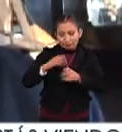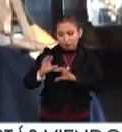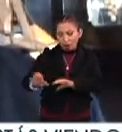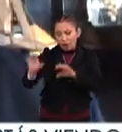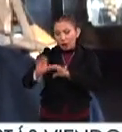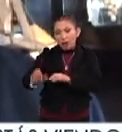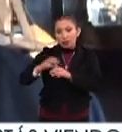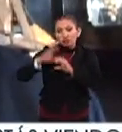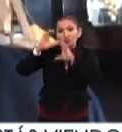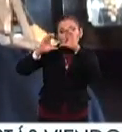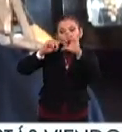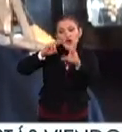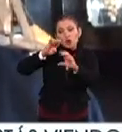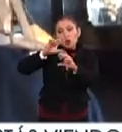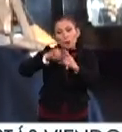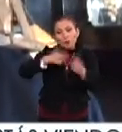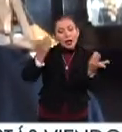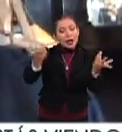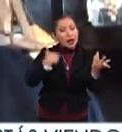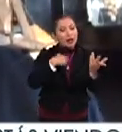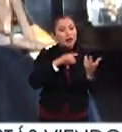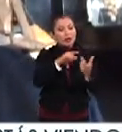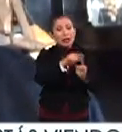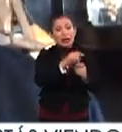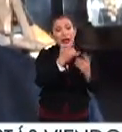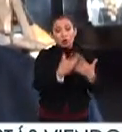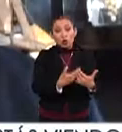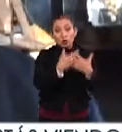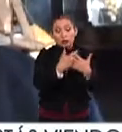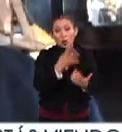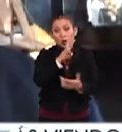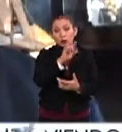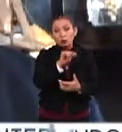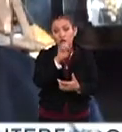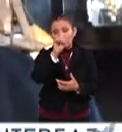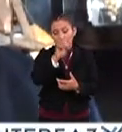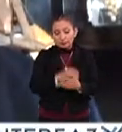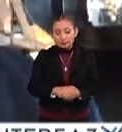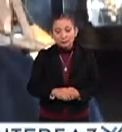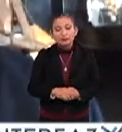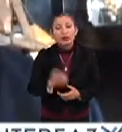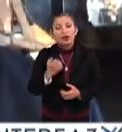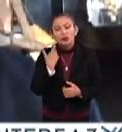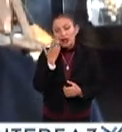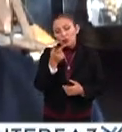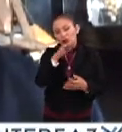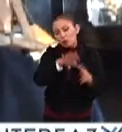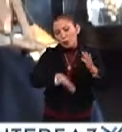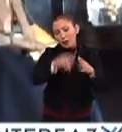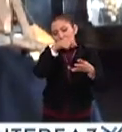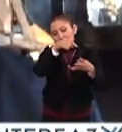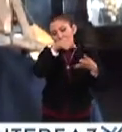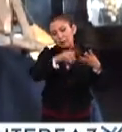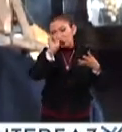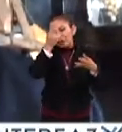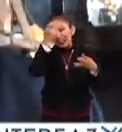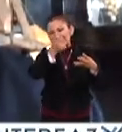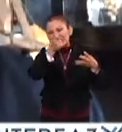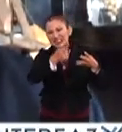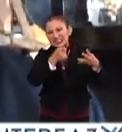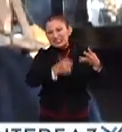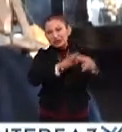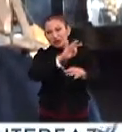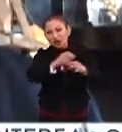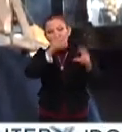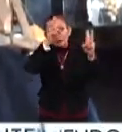computación en la nube, el Internet de las cosas y la industria 4.0. Entonces queremos dar las bases teóricas de